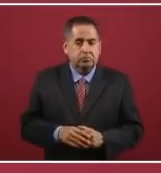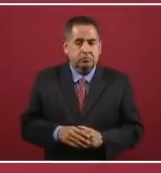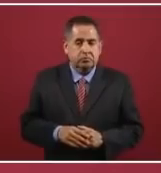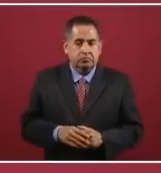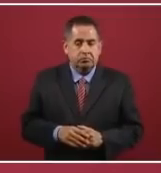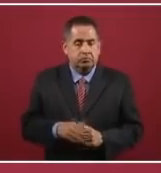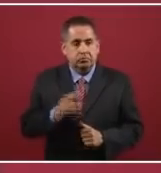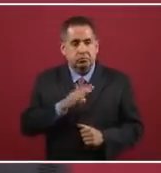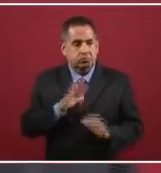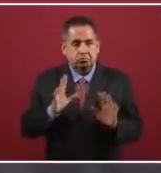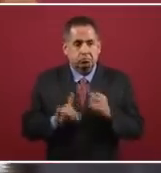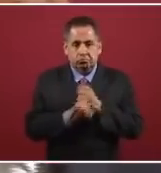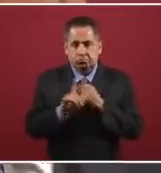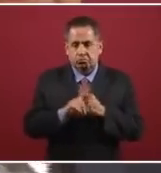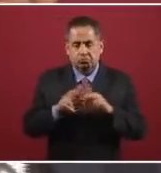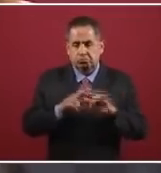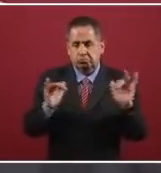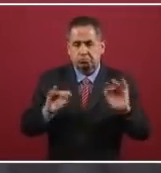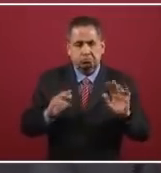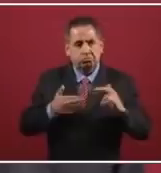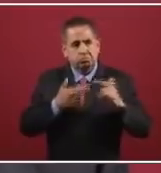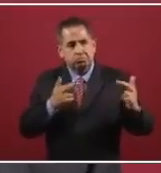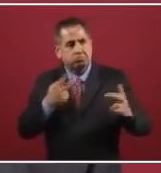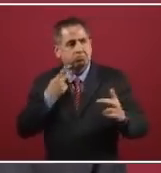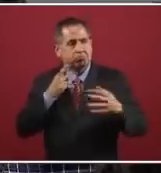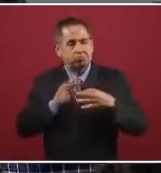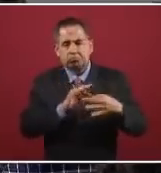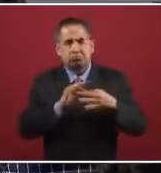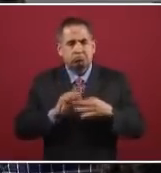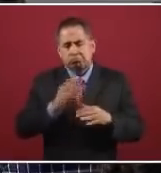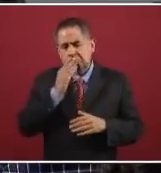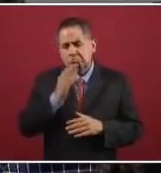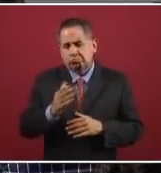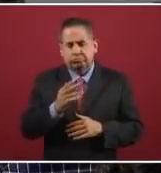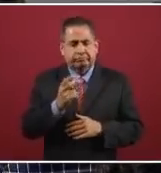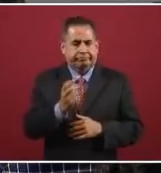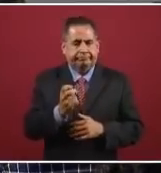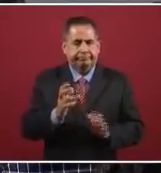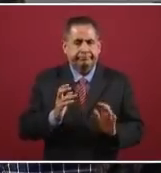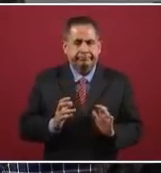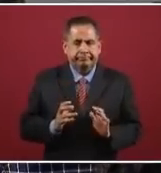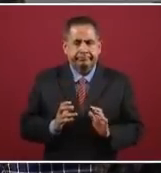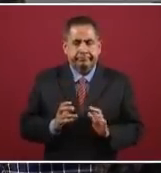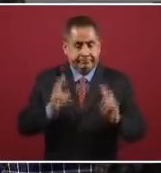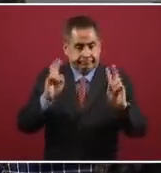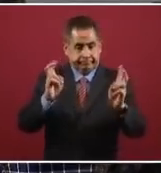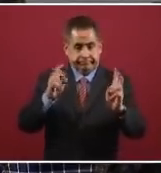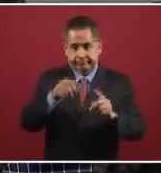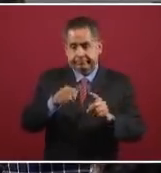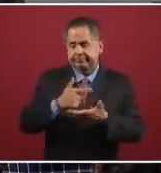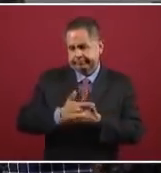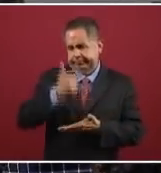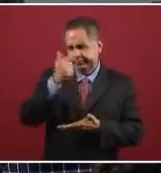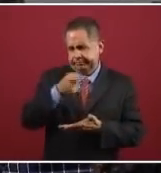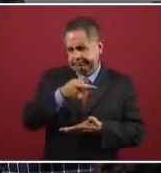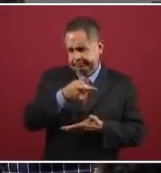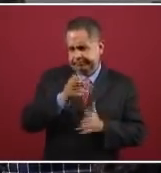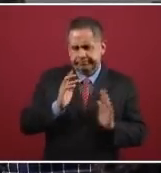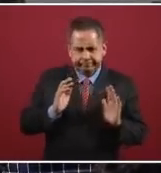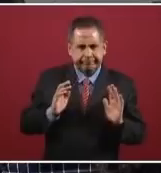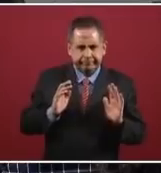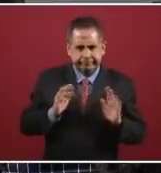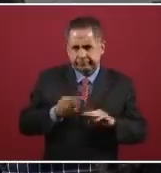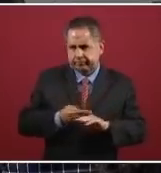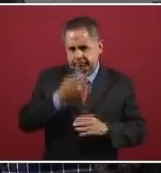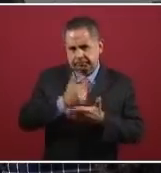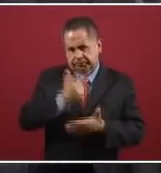no hemos tenido problemas mayores en la relación política. Este tema, que es grave,